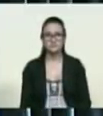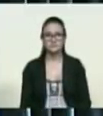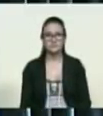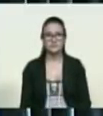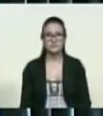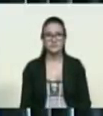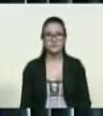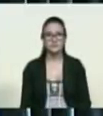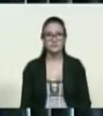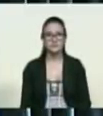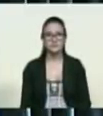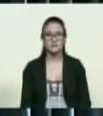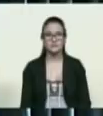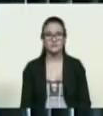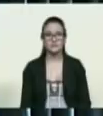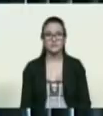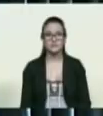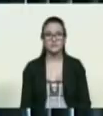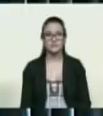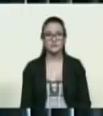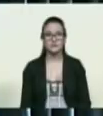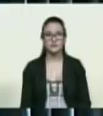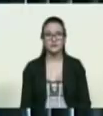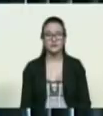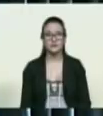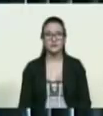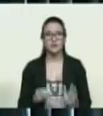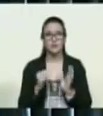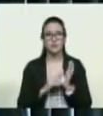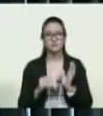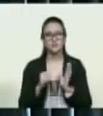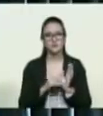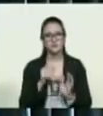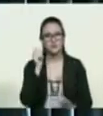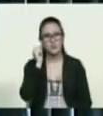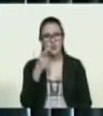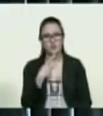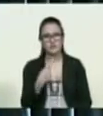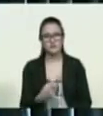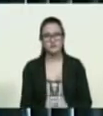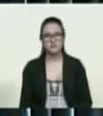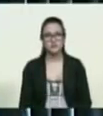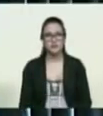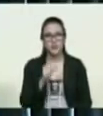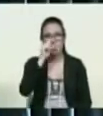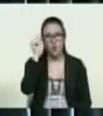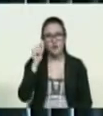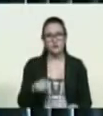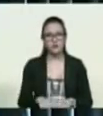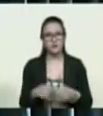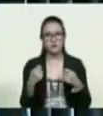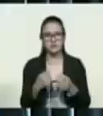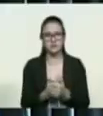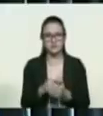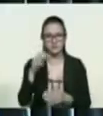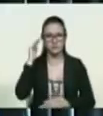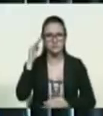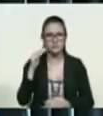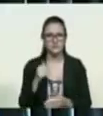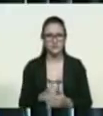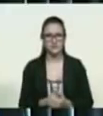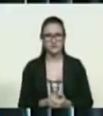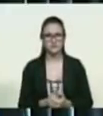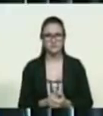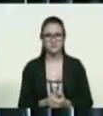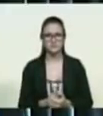En las llamadas, lo que muchas veces ha dicho Patricia Poleo, que Borges traicionó a aquellos militares que incorporó